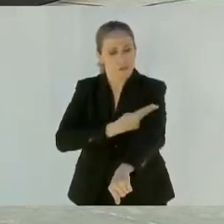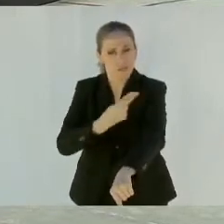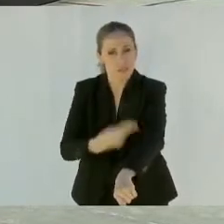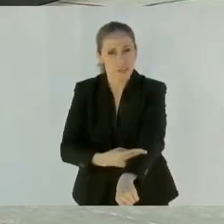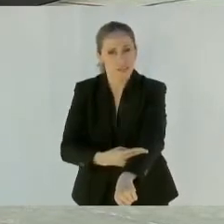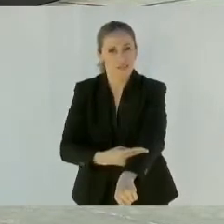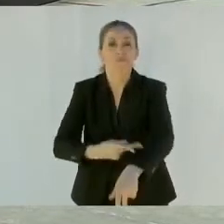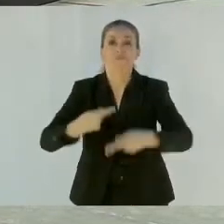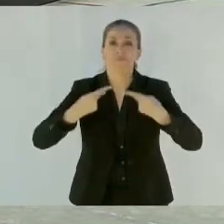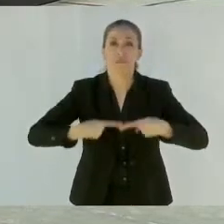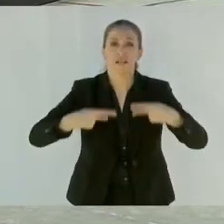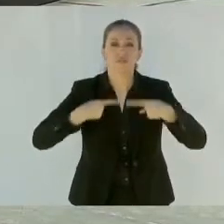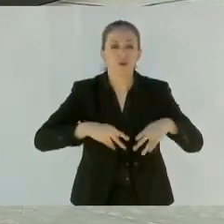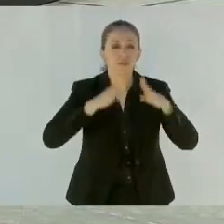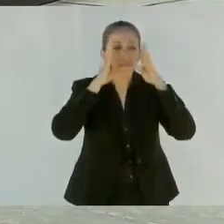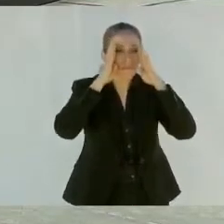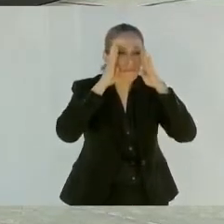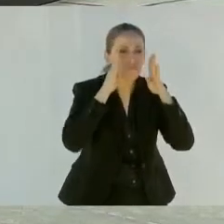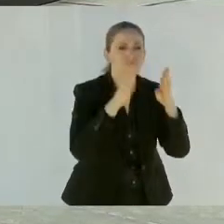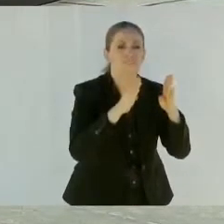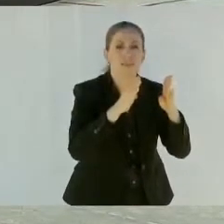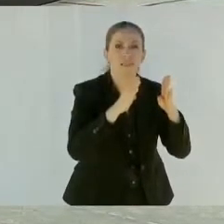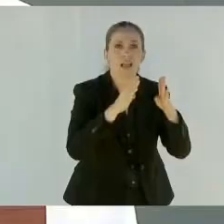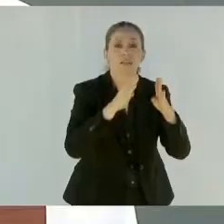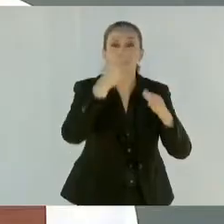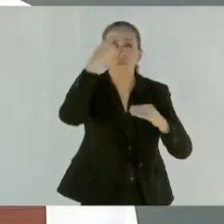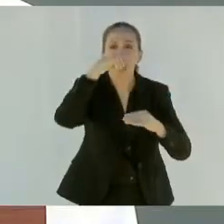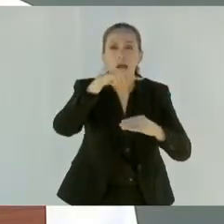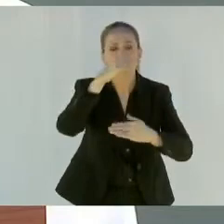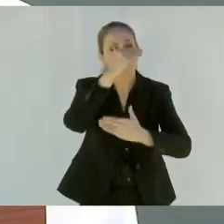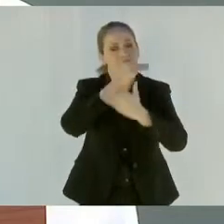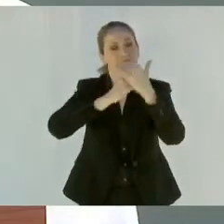dedicada al progreso y